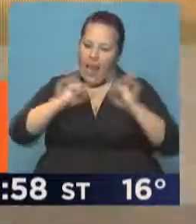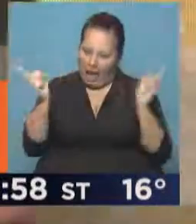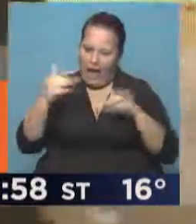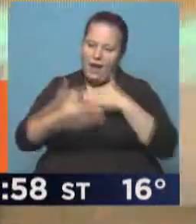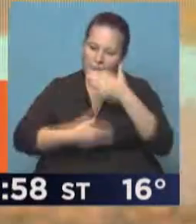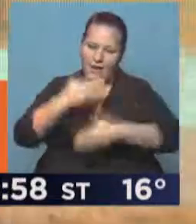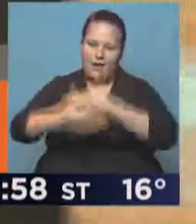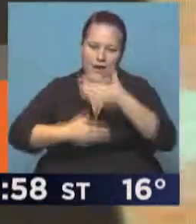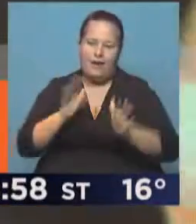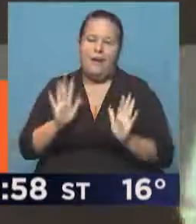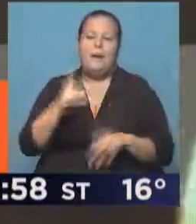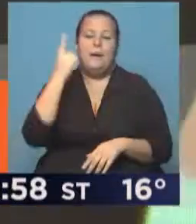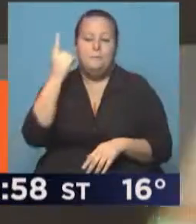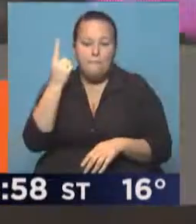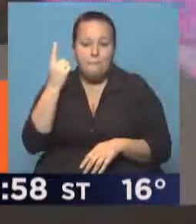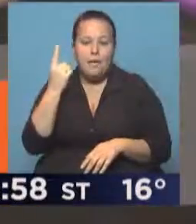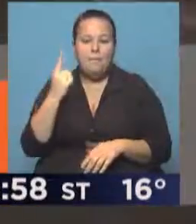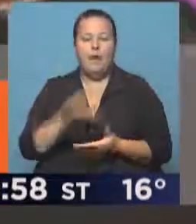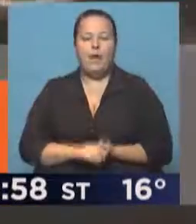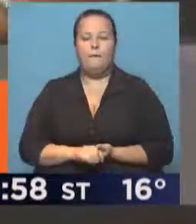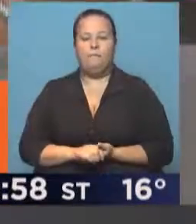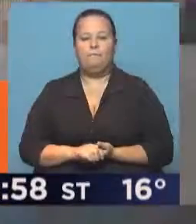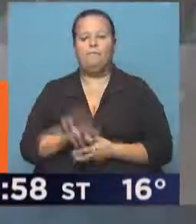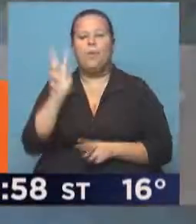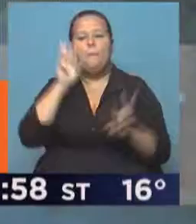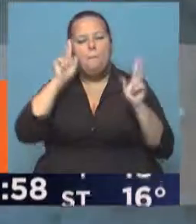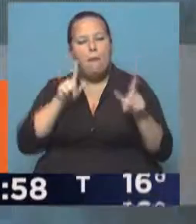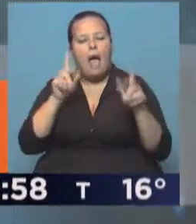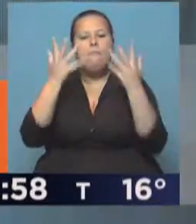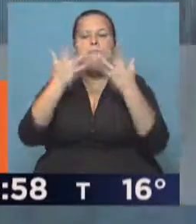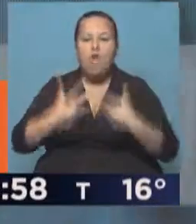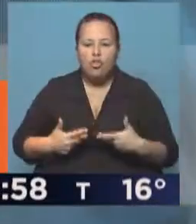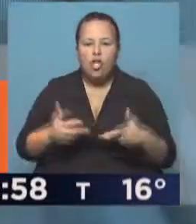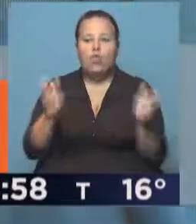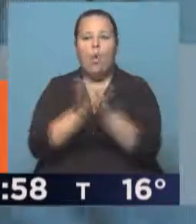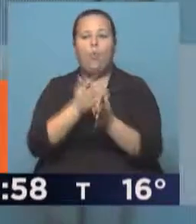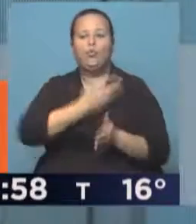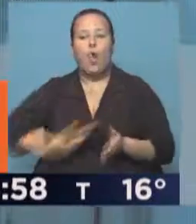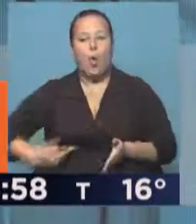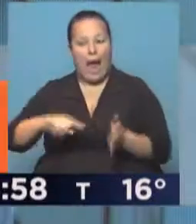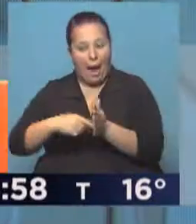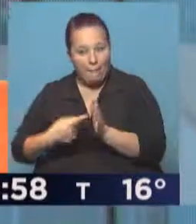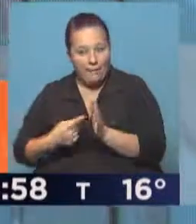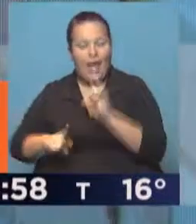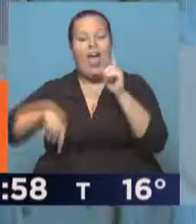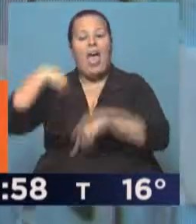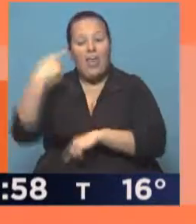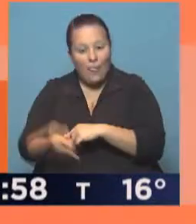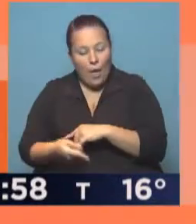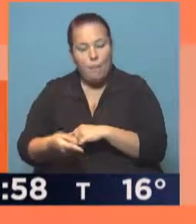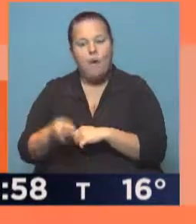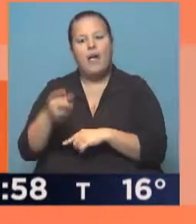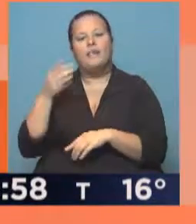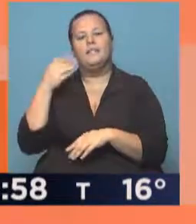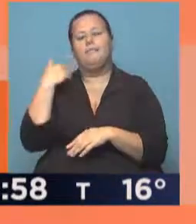a tener primero organizar un proyecto junto con el gobierno de la ciudad después también irá hacia